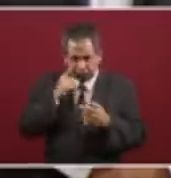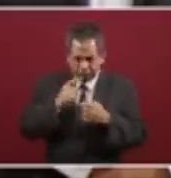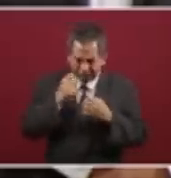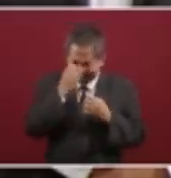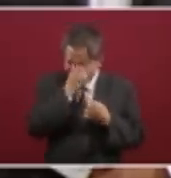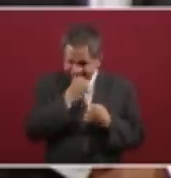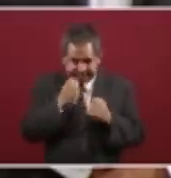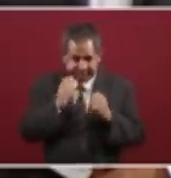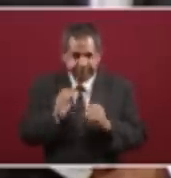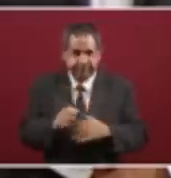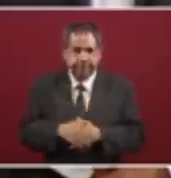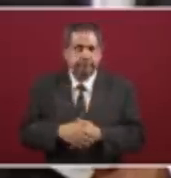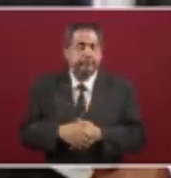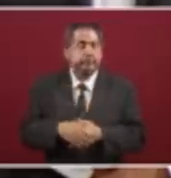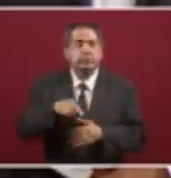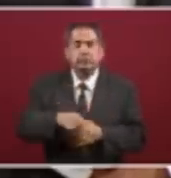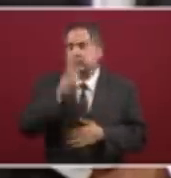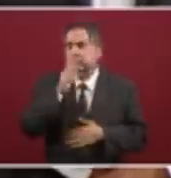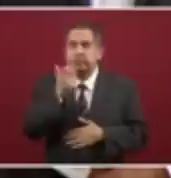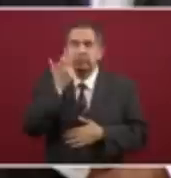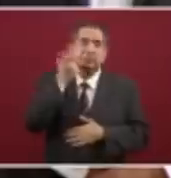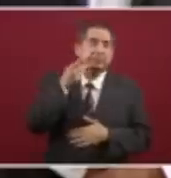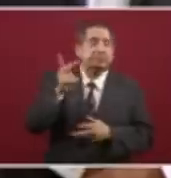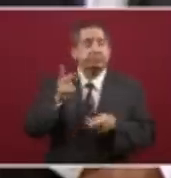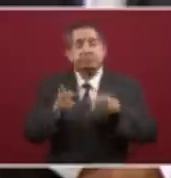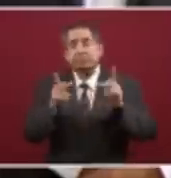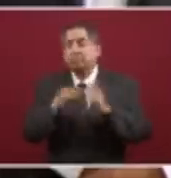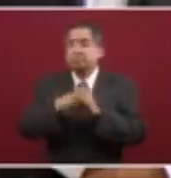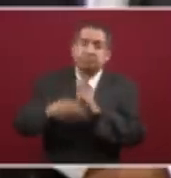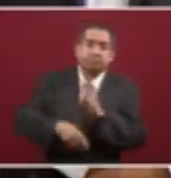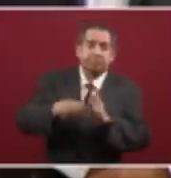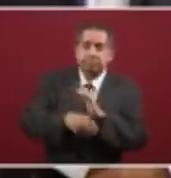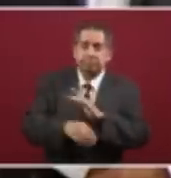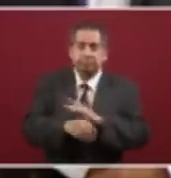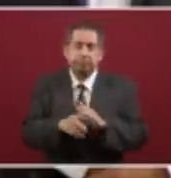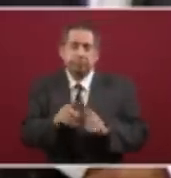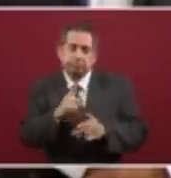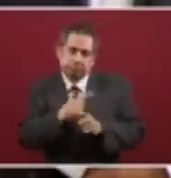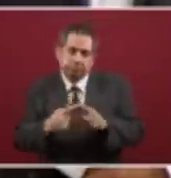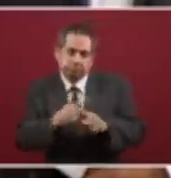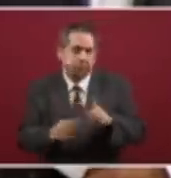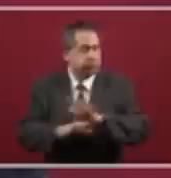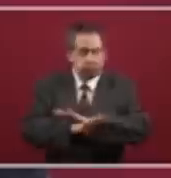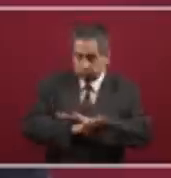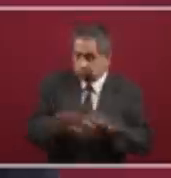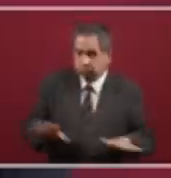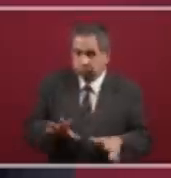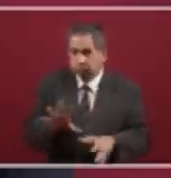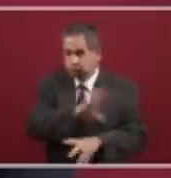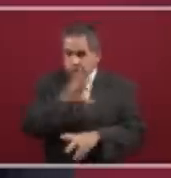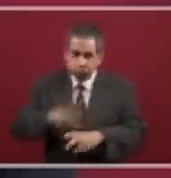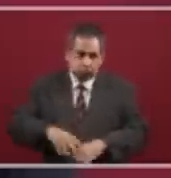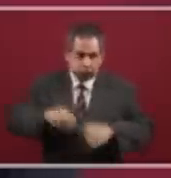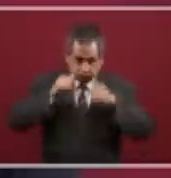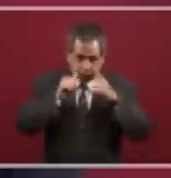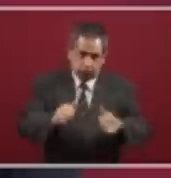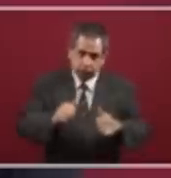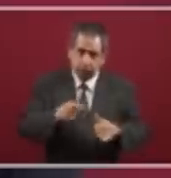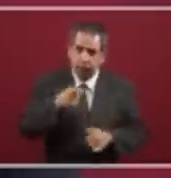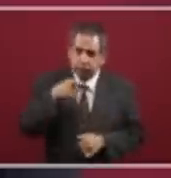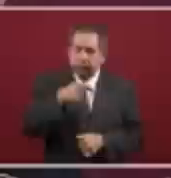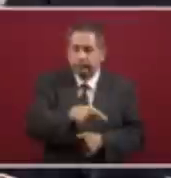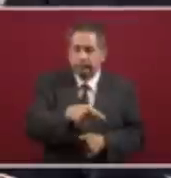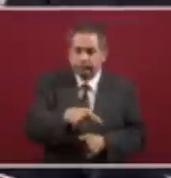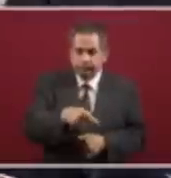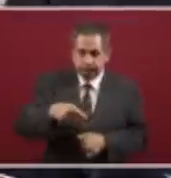no puede haber aquí pretextos no puede haber aquí el regateo de ninguna naturaleza porque lo último que se pretende en esta